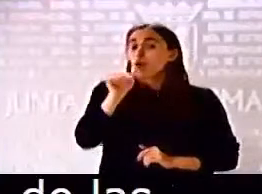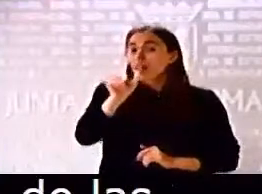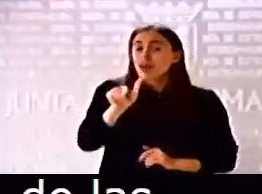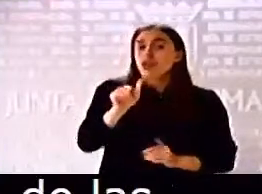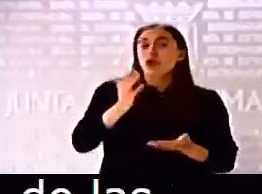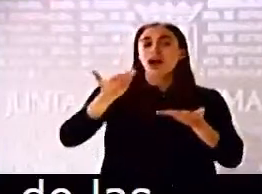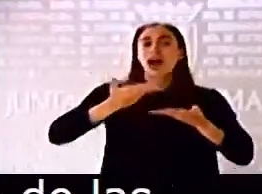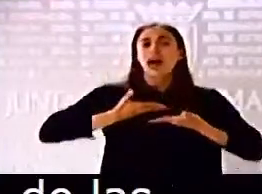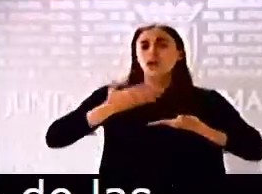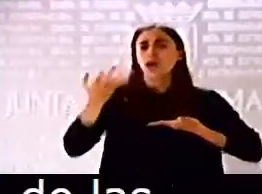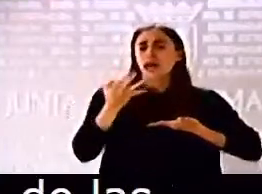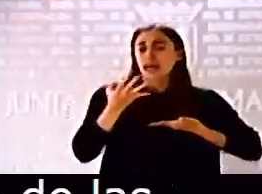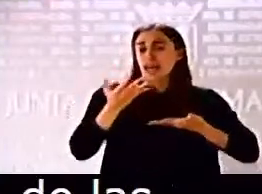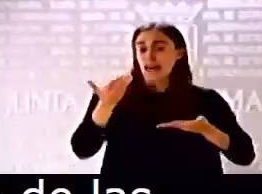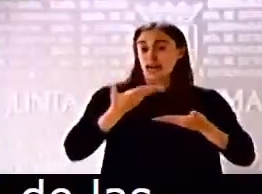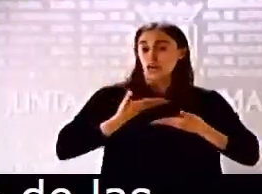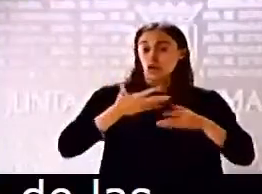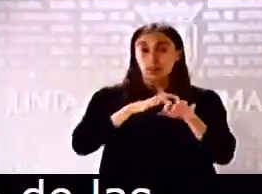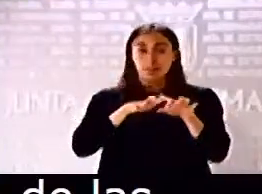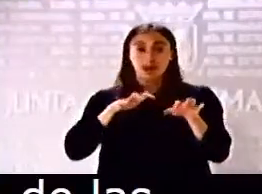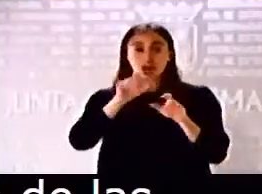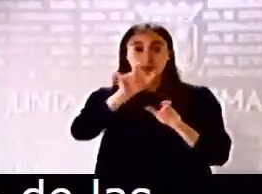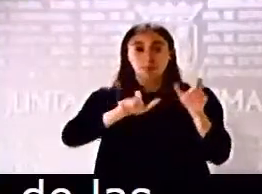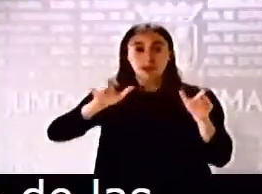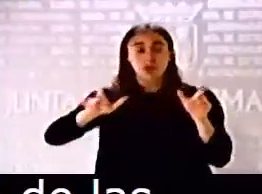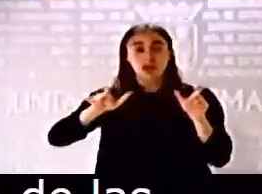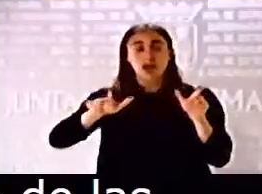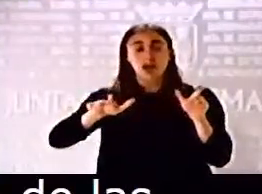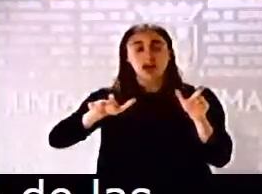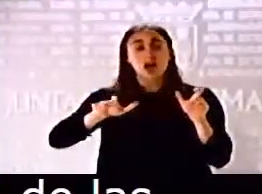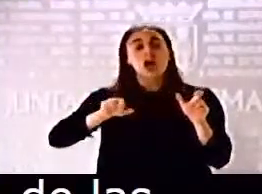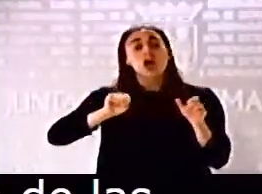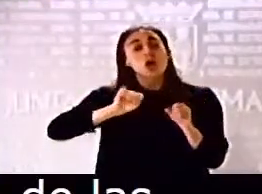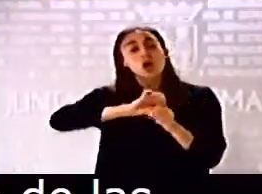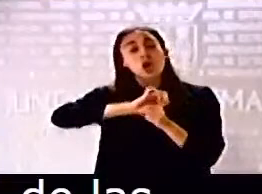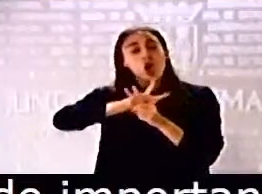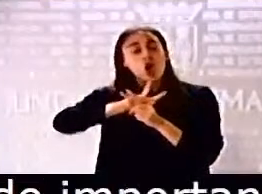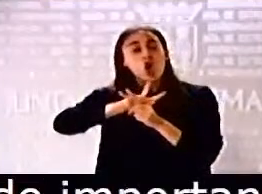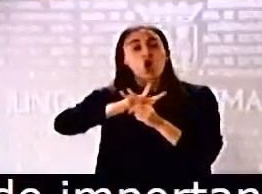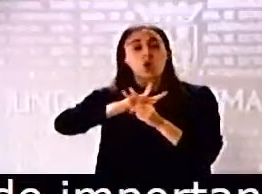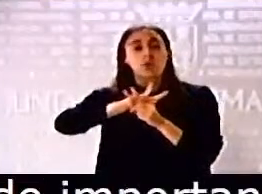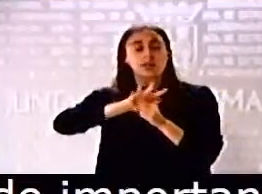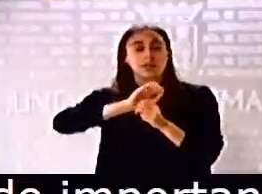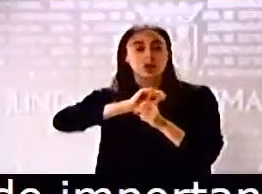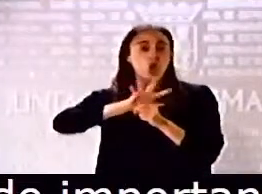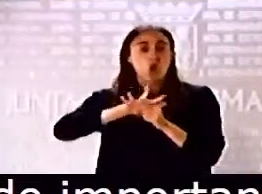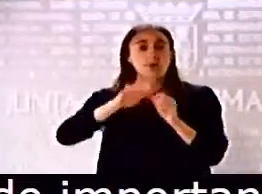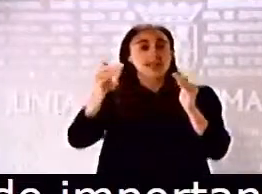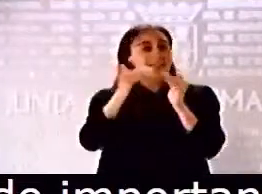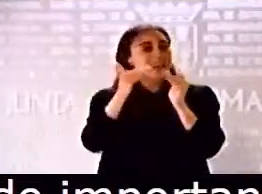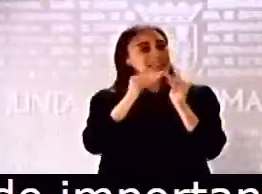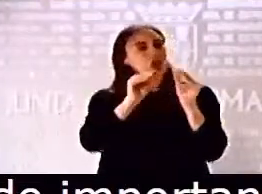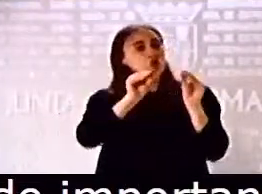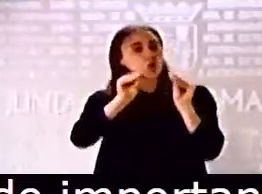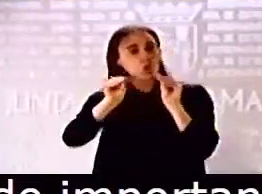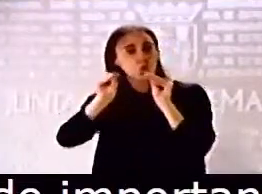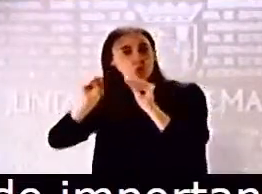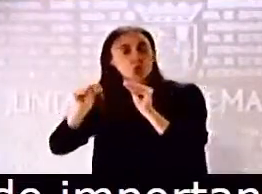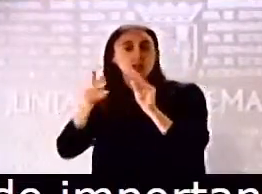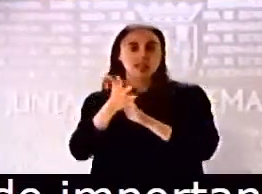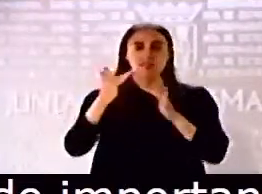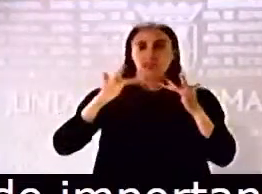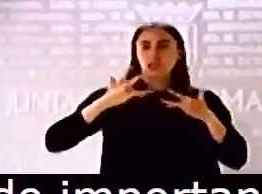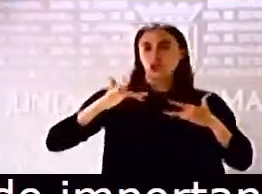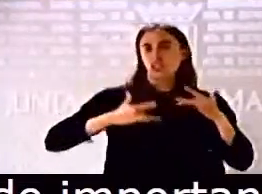a que la mayoría de las personas puedan pasar la COVID en sus domicilios con síntomas, la